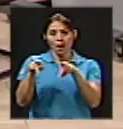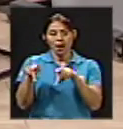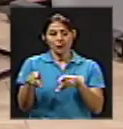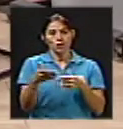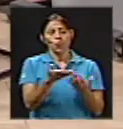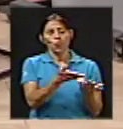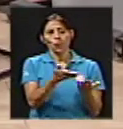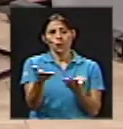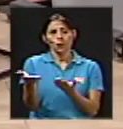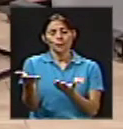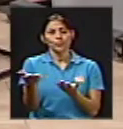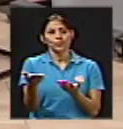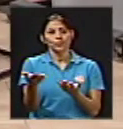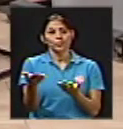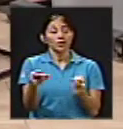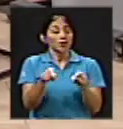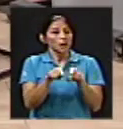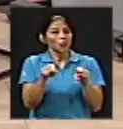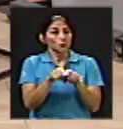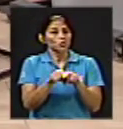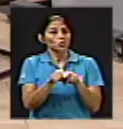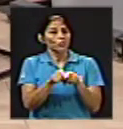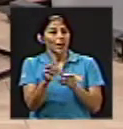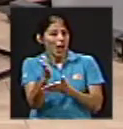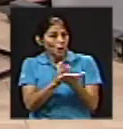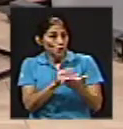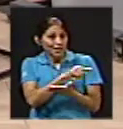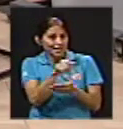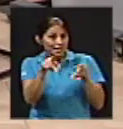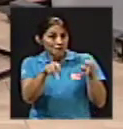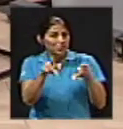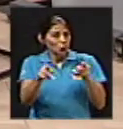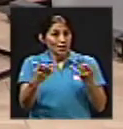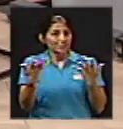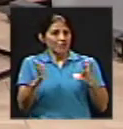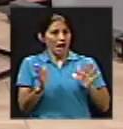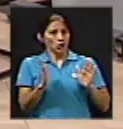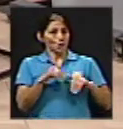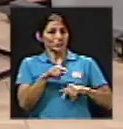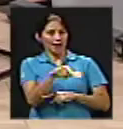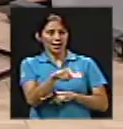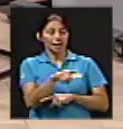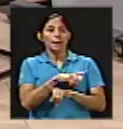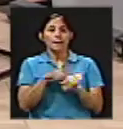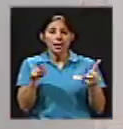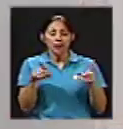humano, e incluso algunas de esas personas ya no están ahí, pero es gente